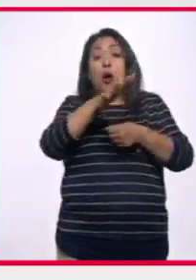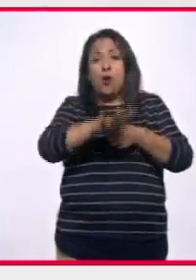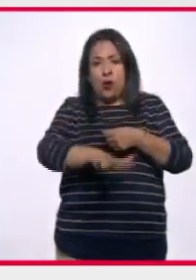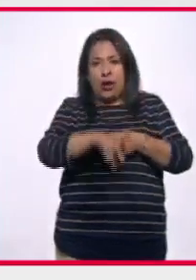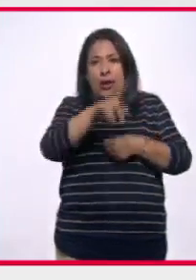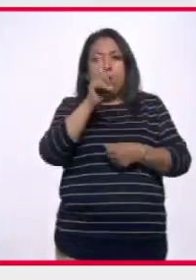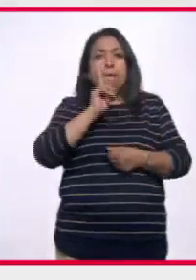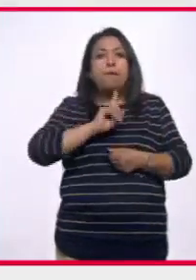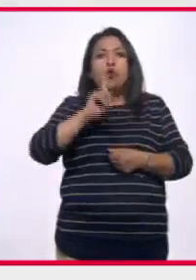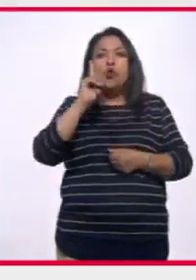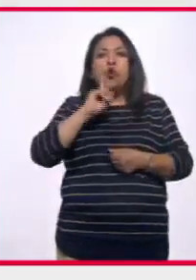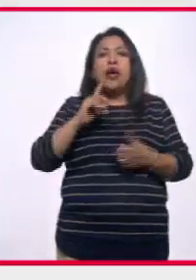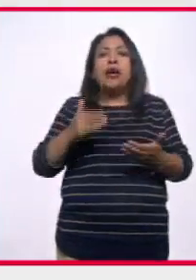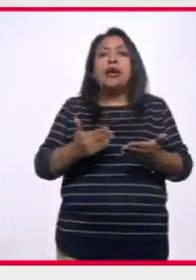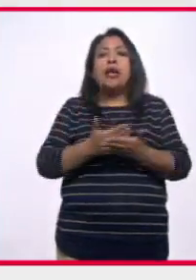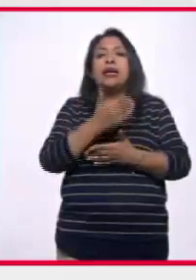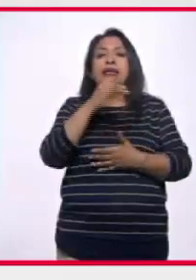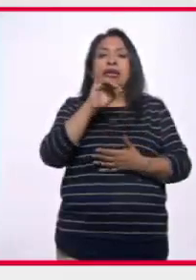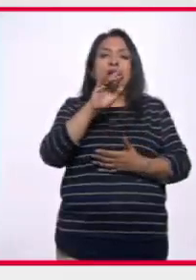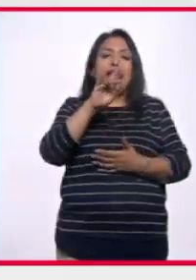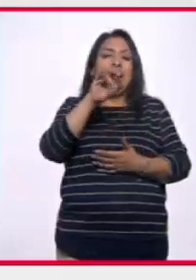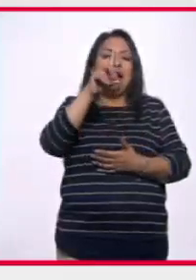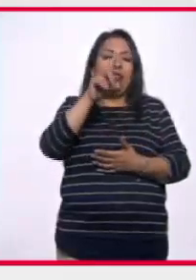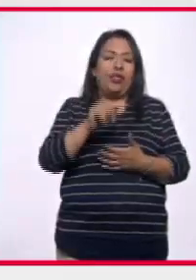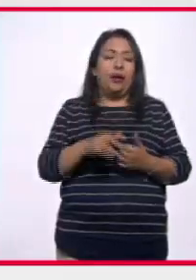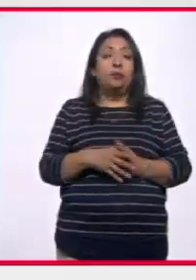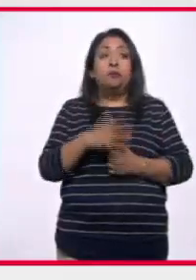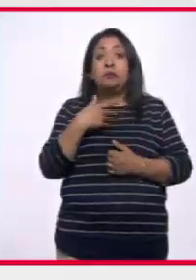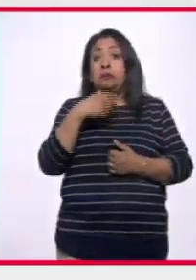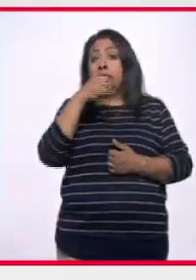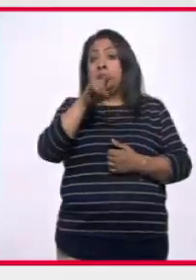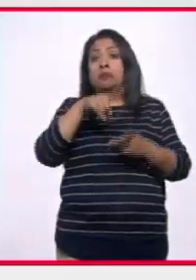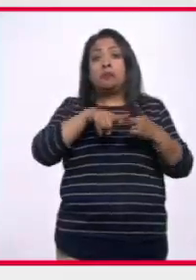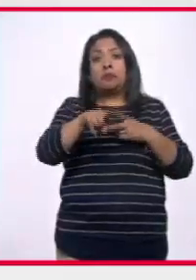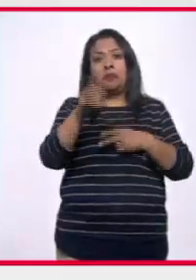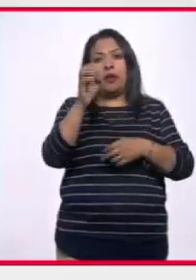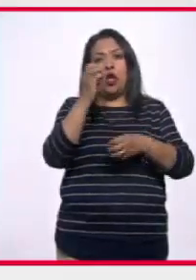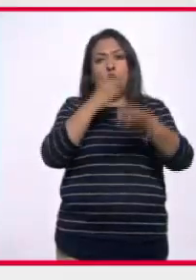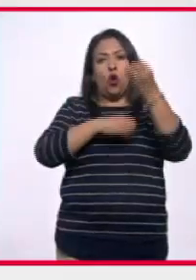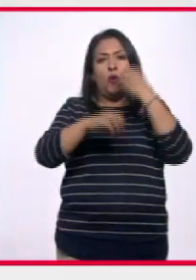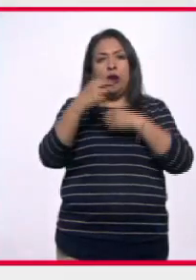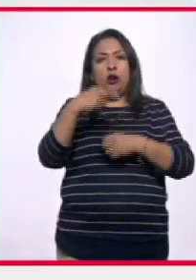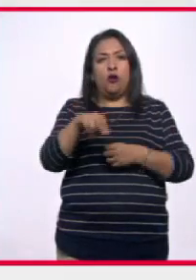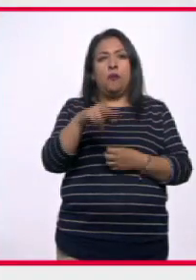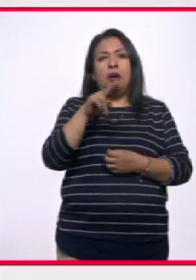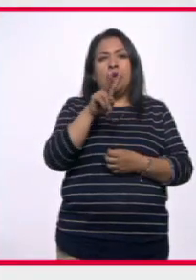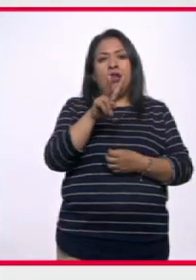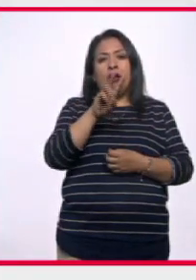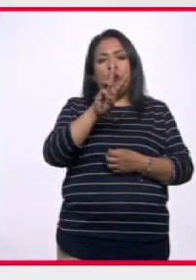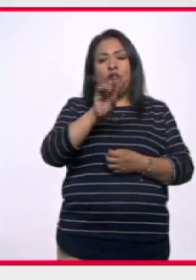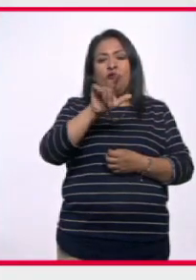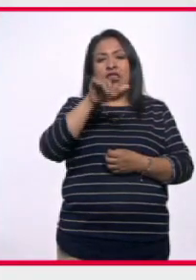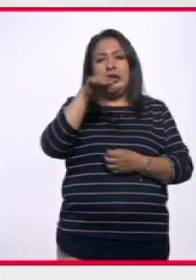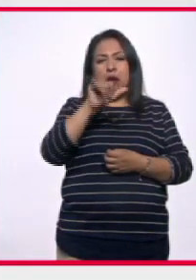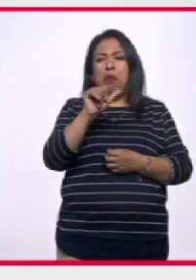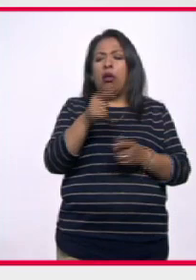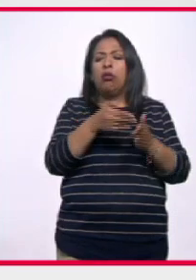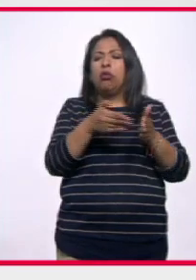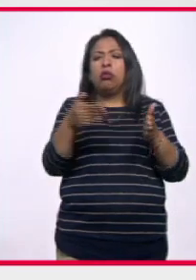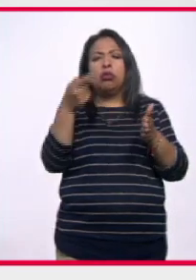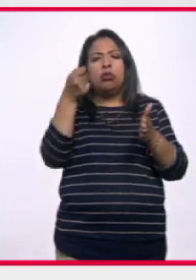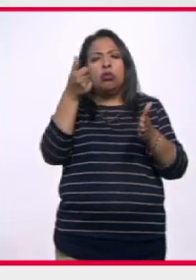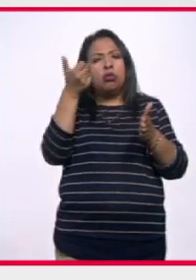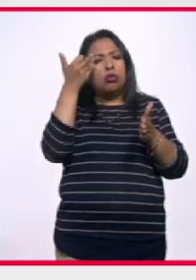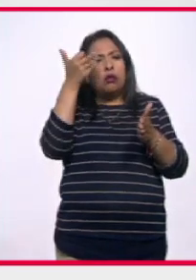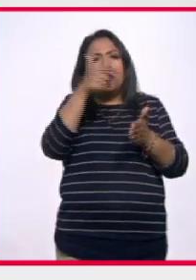una mujer de origen irlandés así nació la puesta en escena vilma que tendrá una breve temporada en